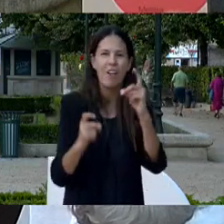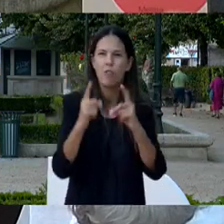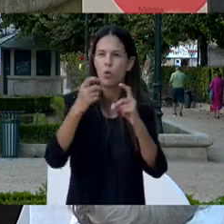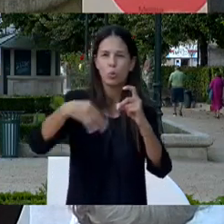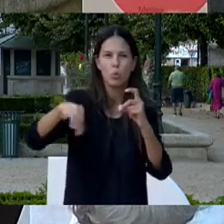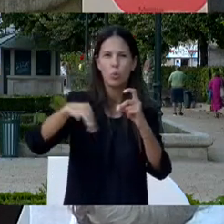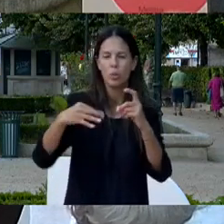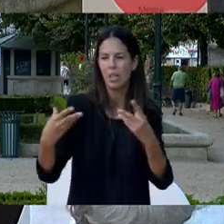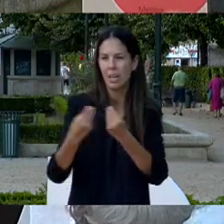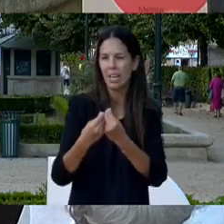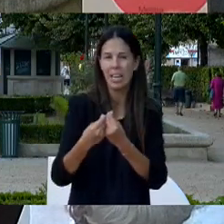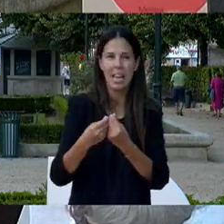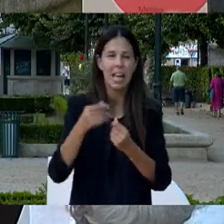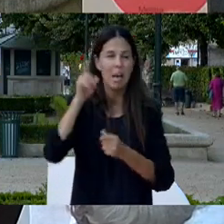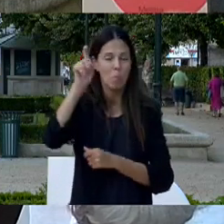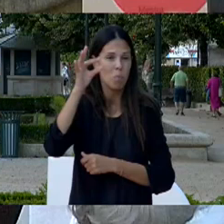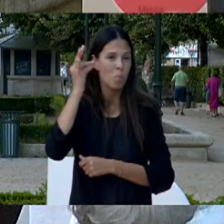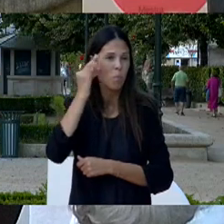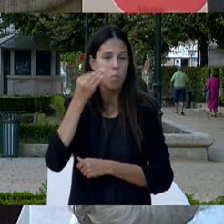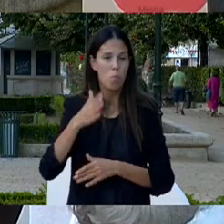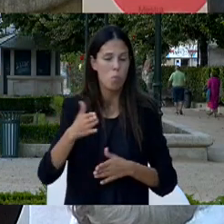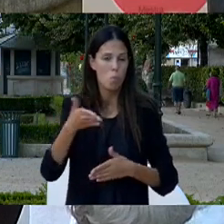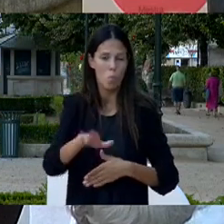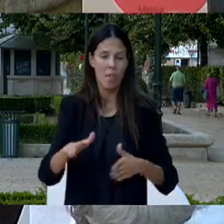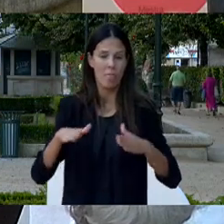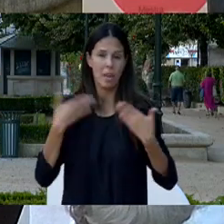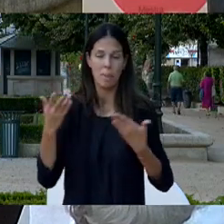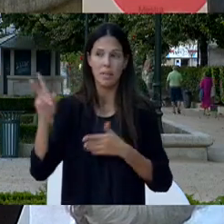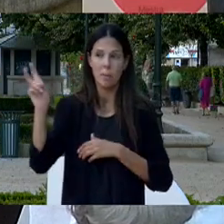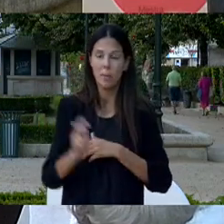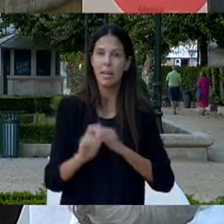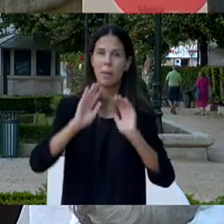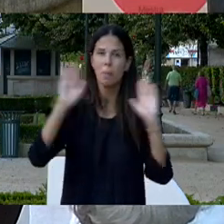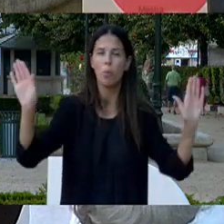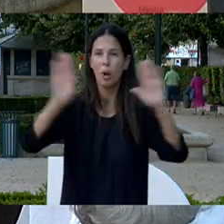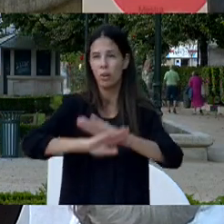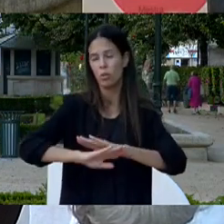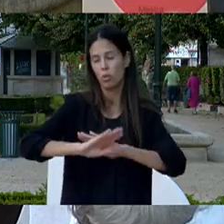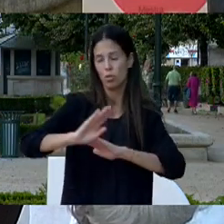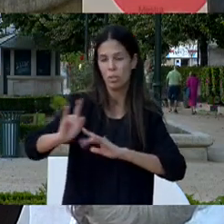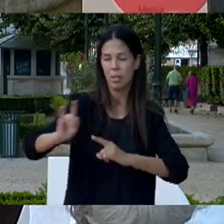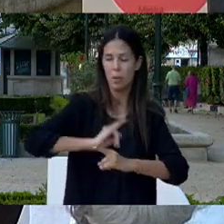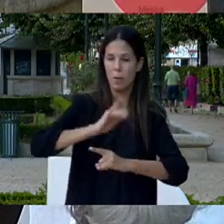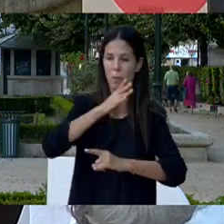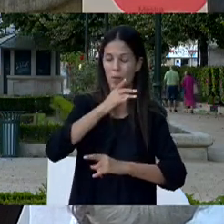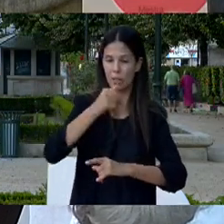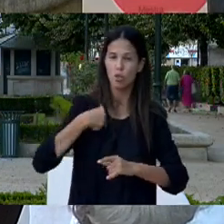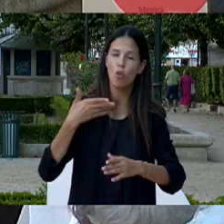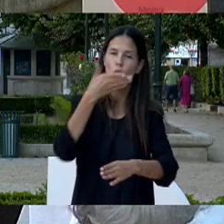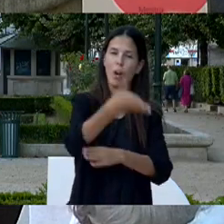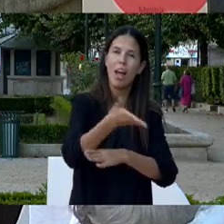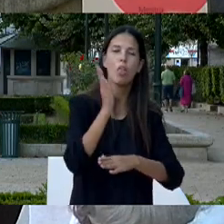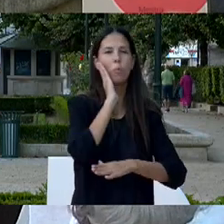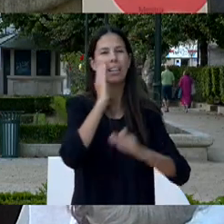que recordo é a morre de repente, que veñen a chamar a casa de noite, porque esa noite fora a dormir a casa da miña tía Gemma,